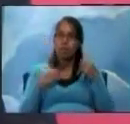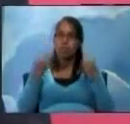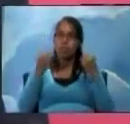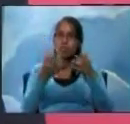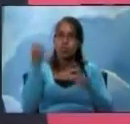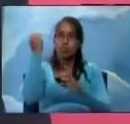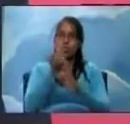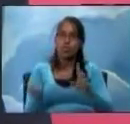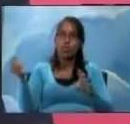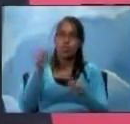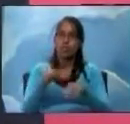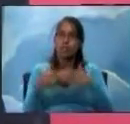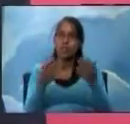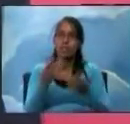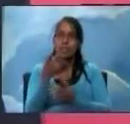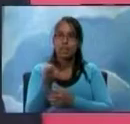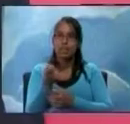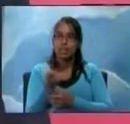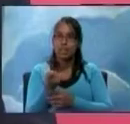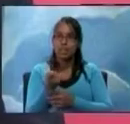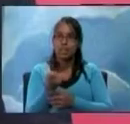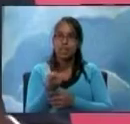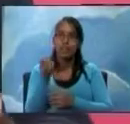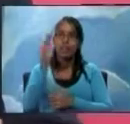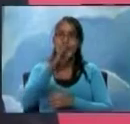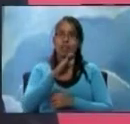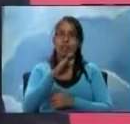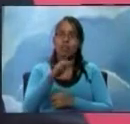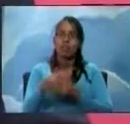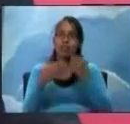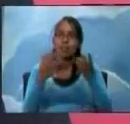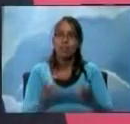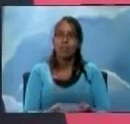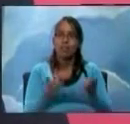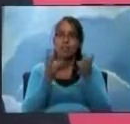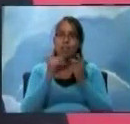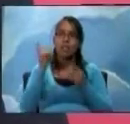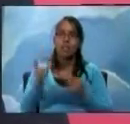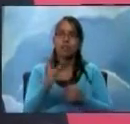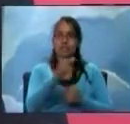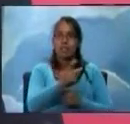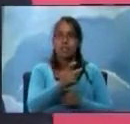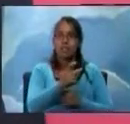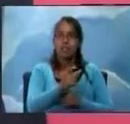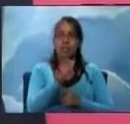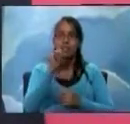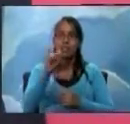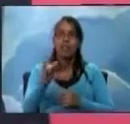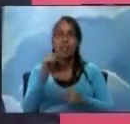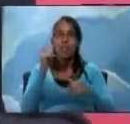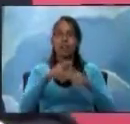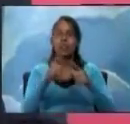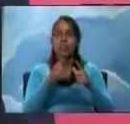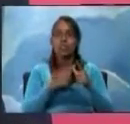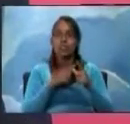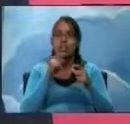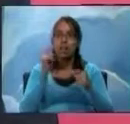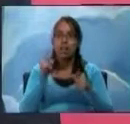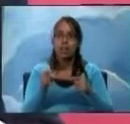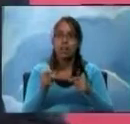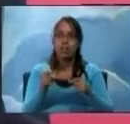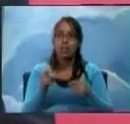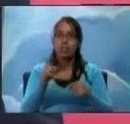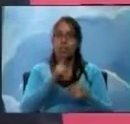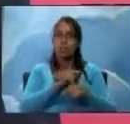muchos golpes al dar plata. Al dar plata estamos envenenando la vida de un ser humano. Y entonces a